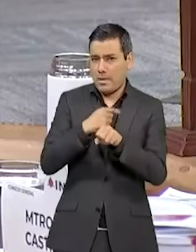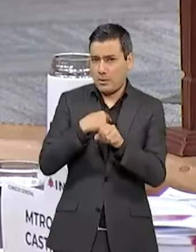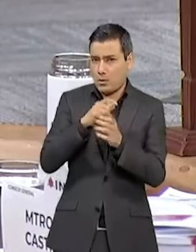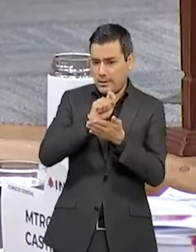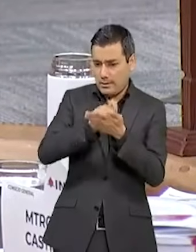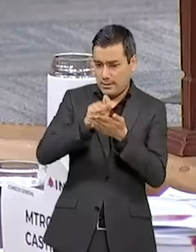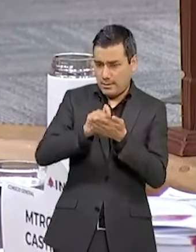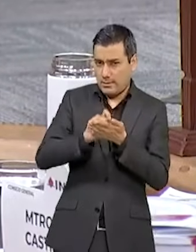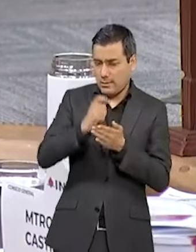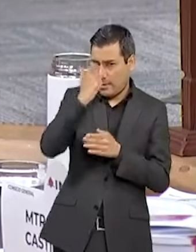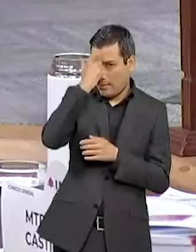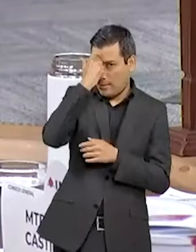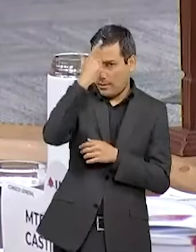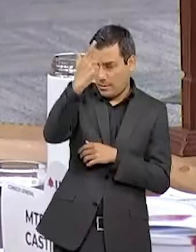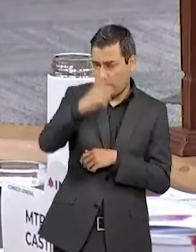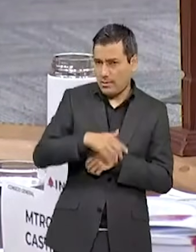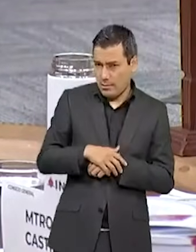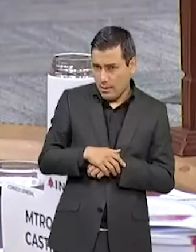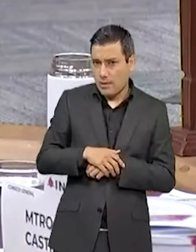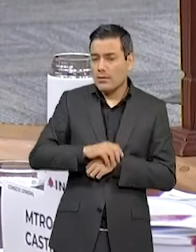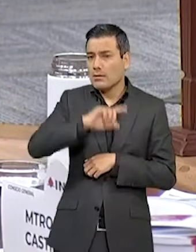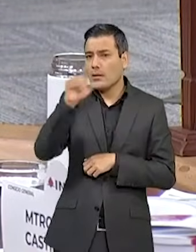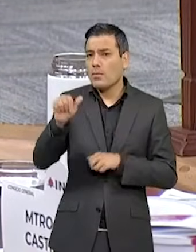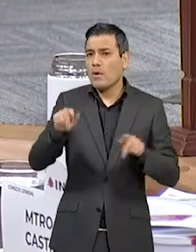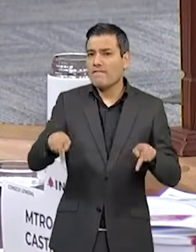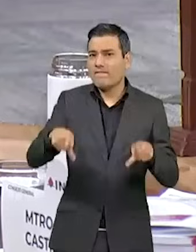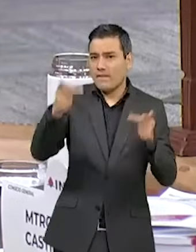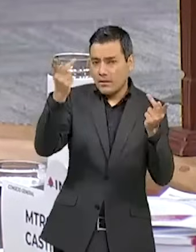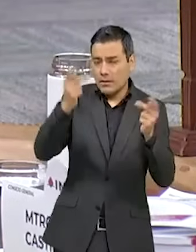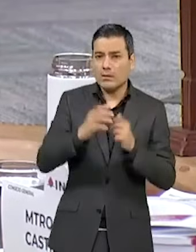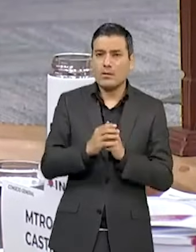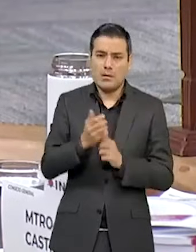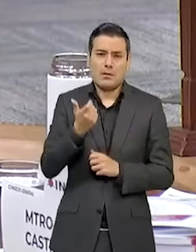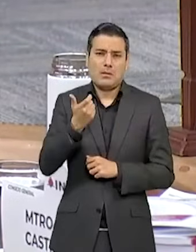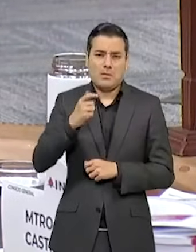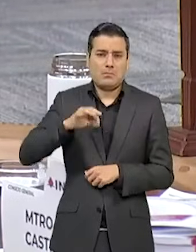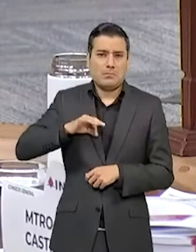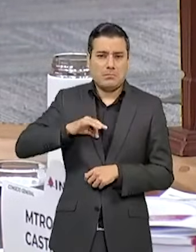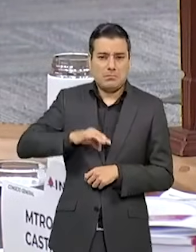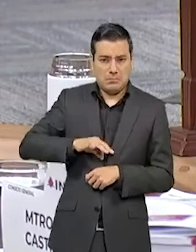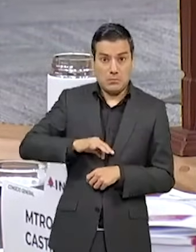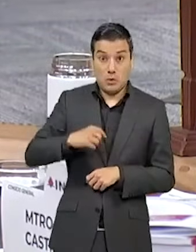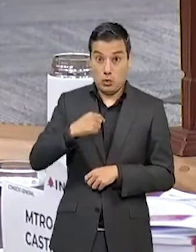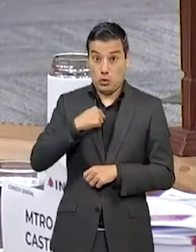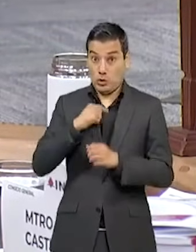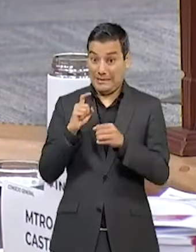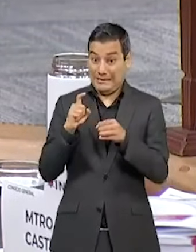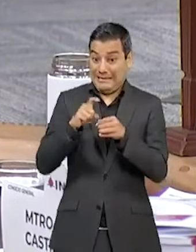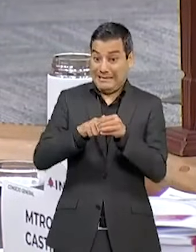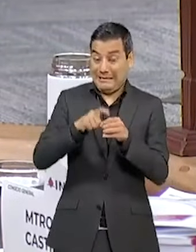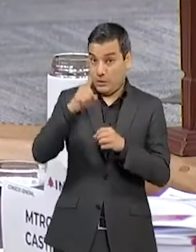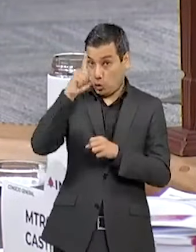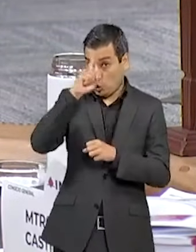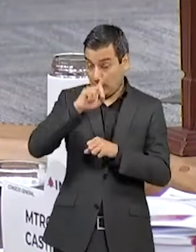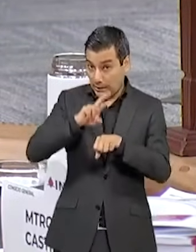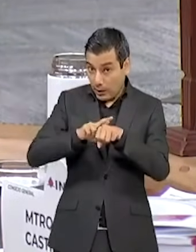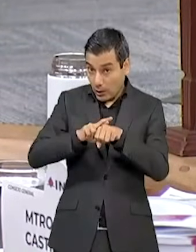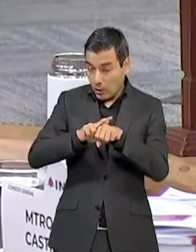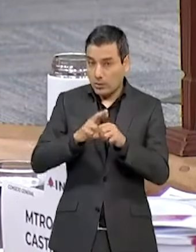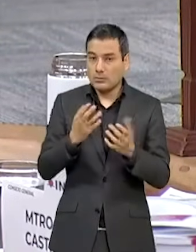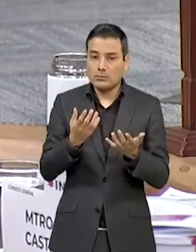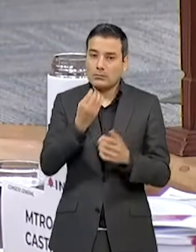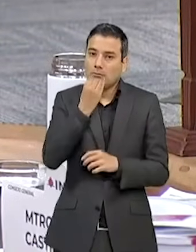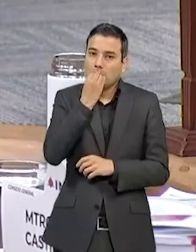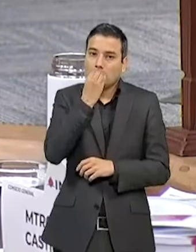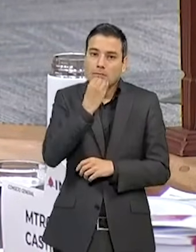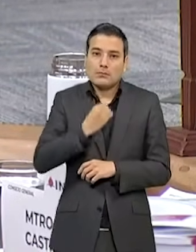se vendían en el libre mercado. Para ocupar este cargo renuncié a la continuidad de esta tarea, es decir, yo